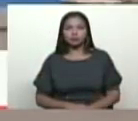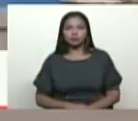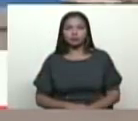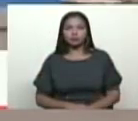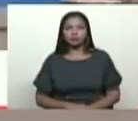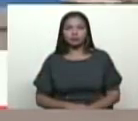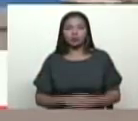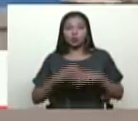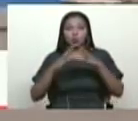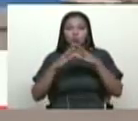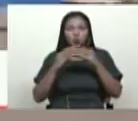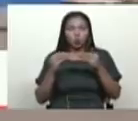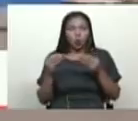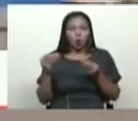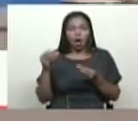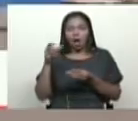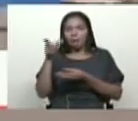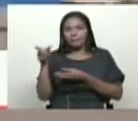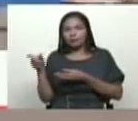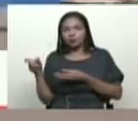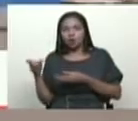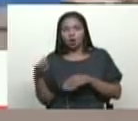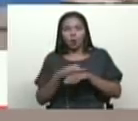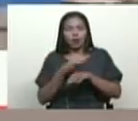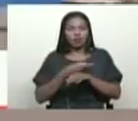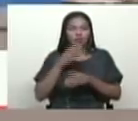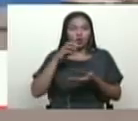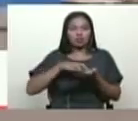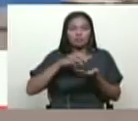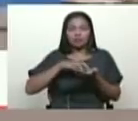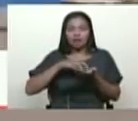y todos los ponentes, el gobernador de Miranda,